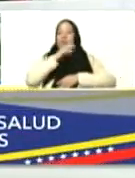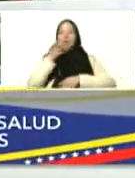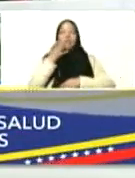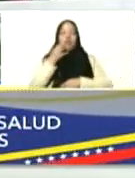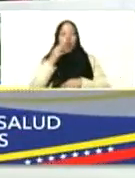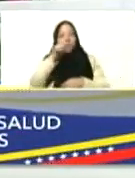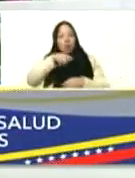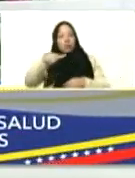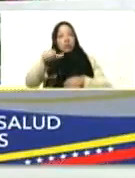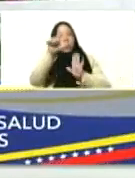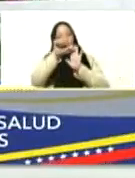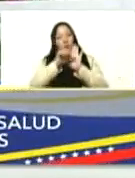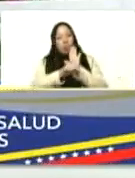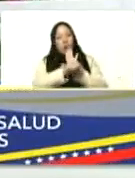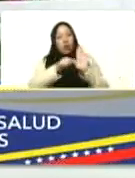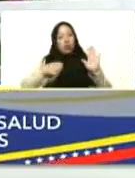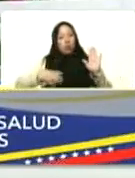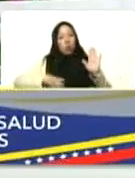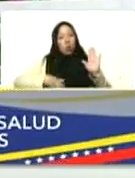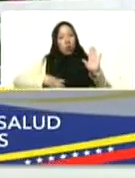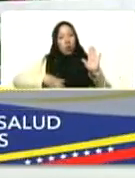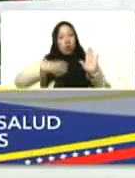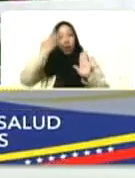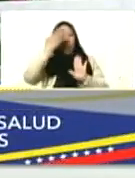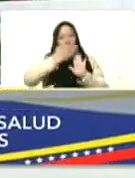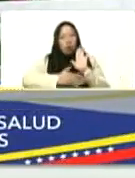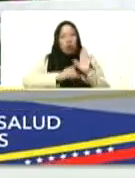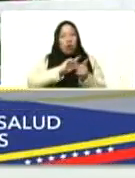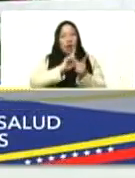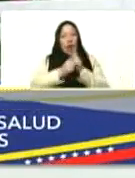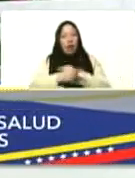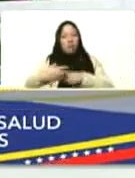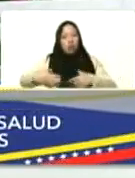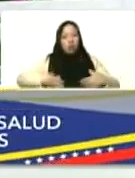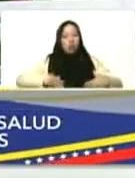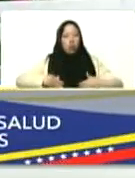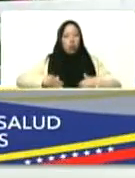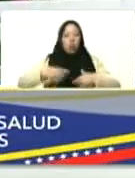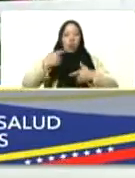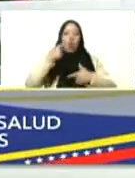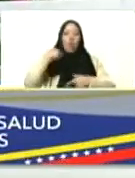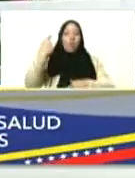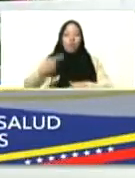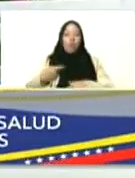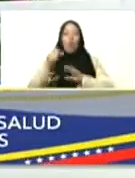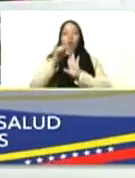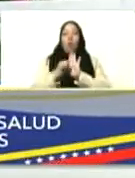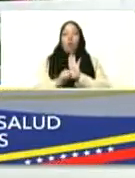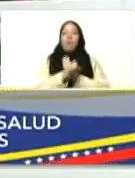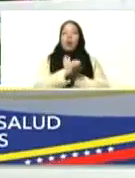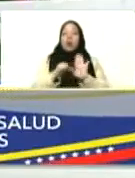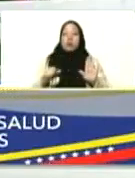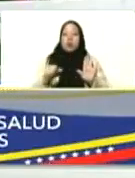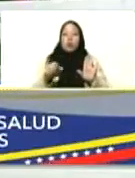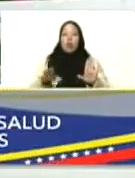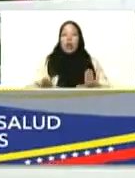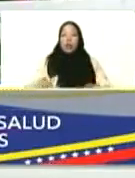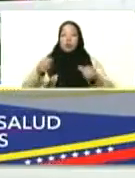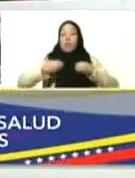prótesis, destinada a atender a mujeres diagnosticadas y luchadoras sobrevivientes del cáncer de mama y el cuello